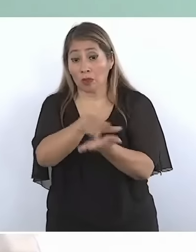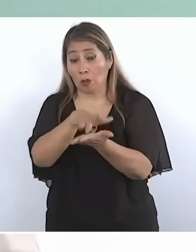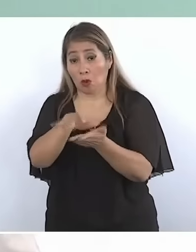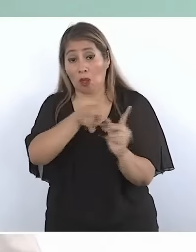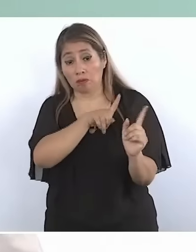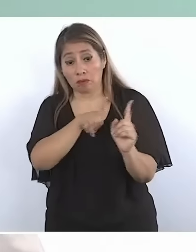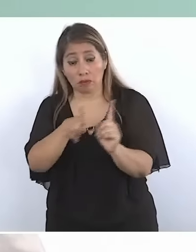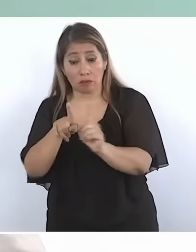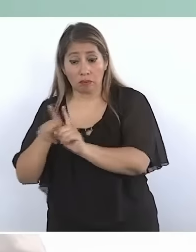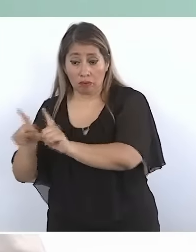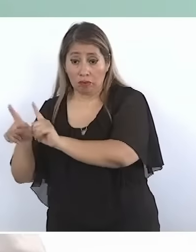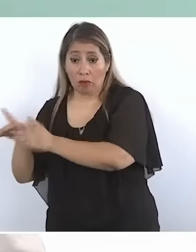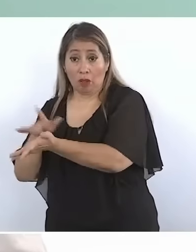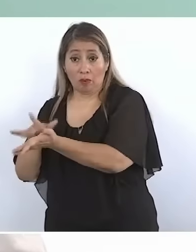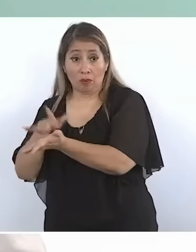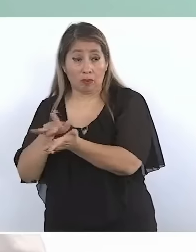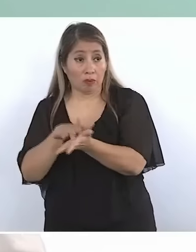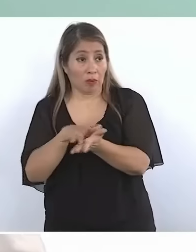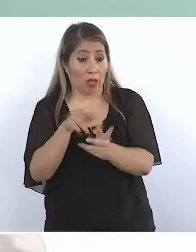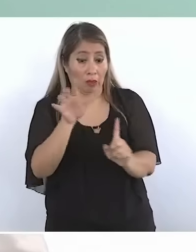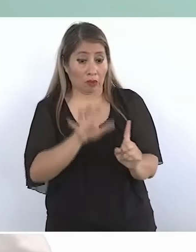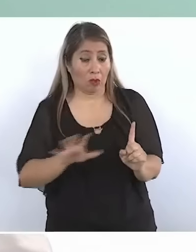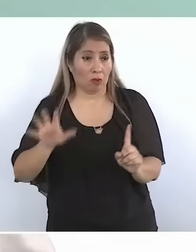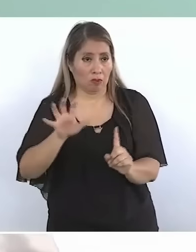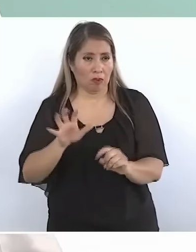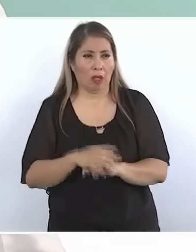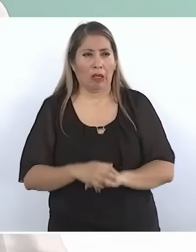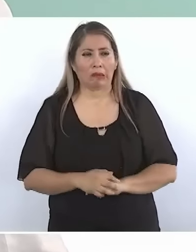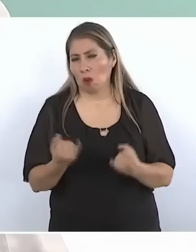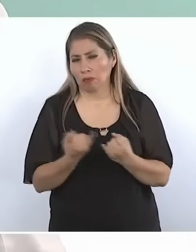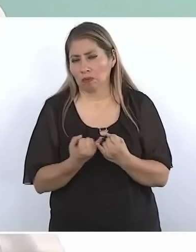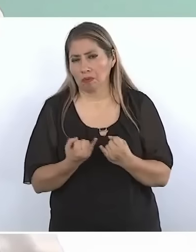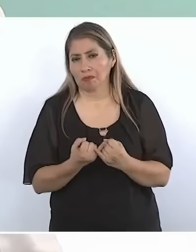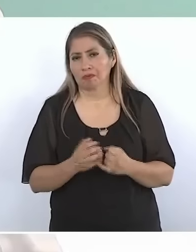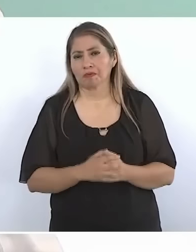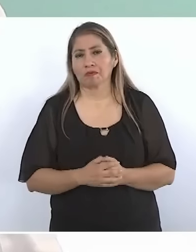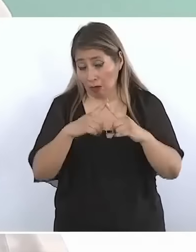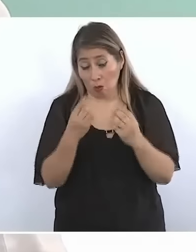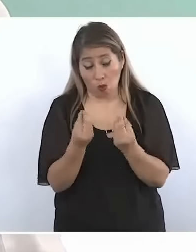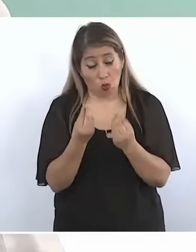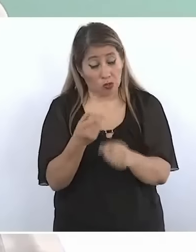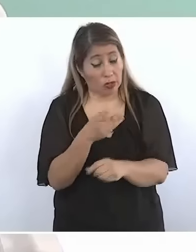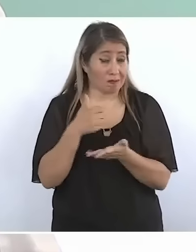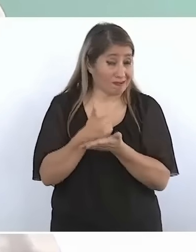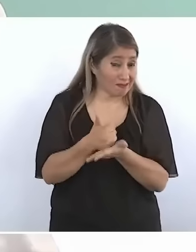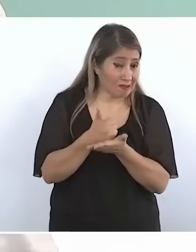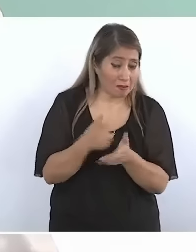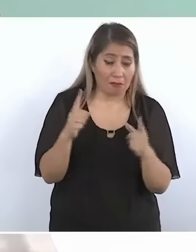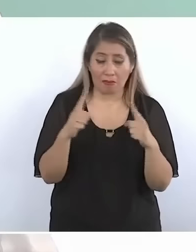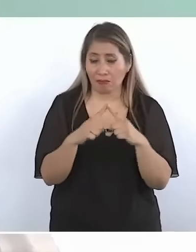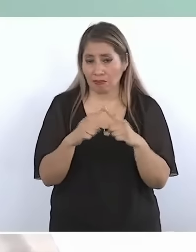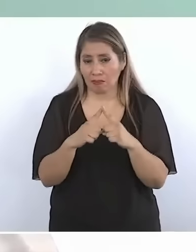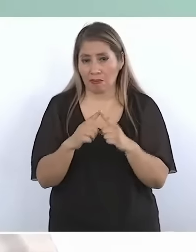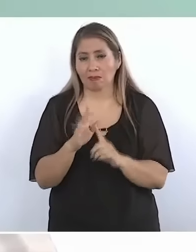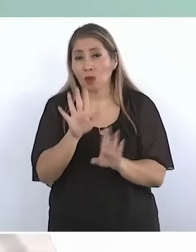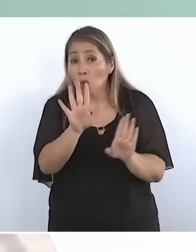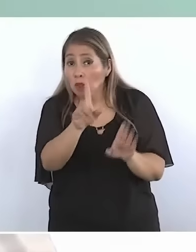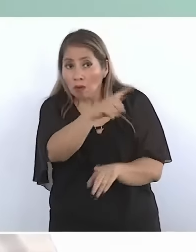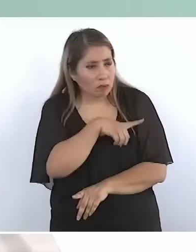acompañaron en sus gestiones. Y también iglesias, no